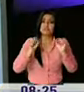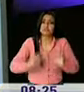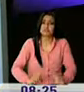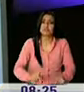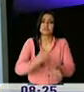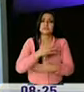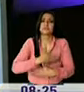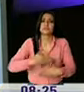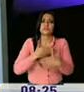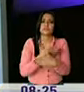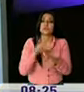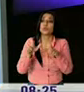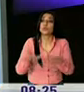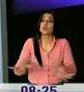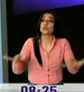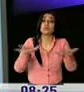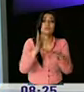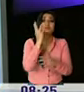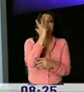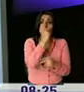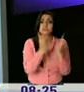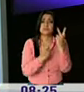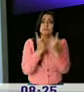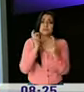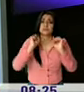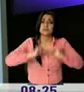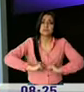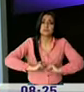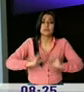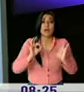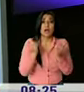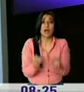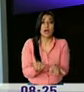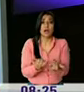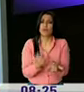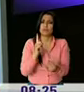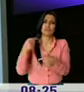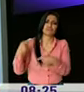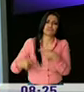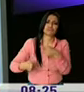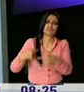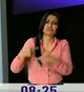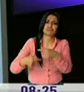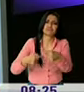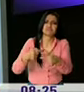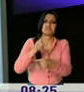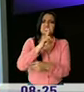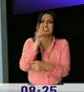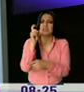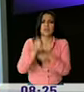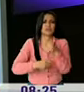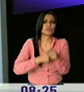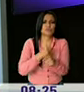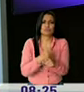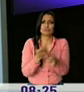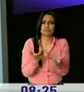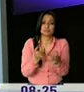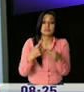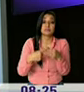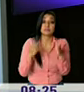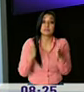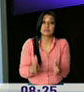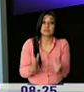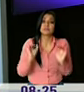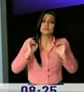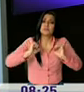Hay sitios extraordinarios y un tradicional, no de ahora, este tiene fácil unos 100 años, donde los quiteños van